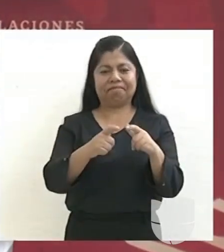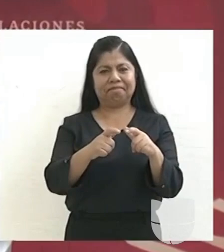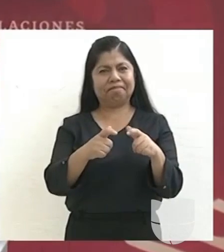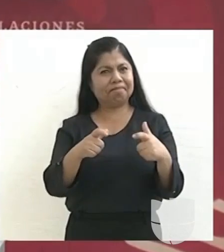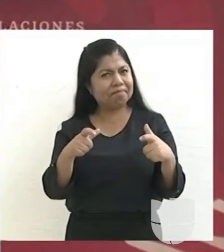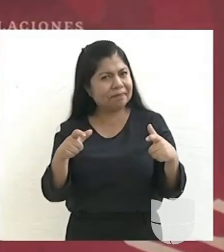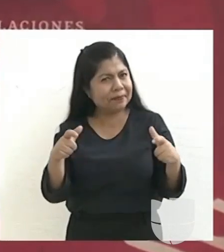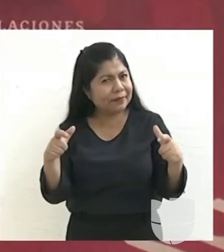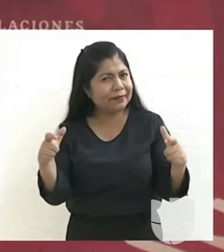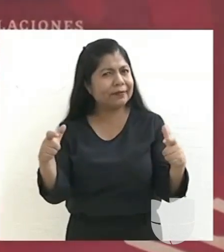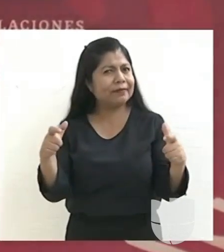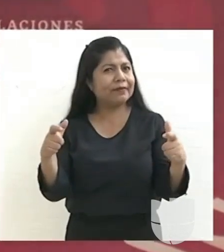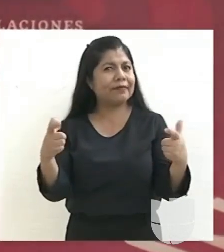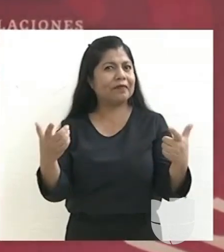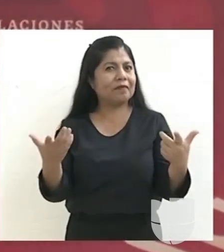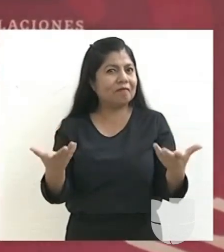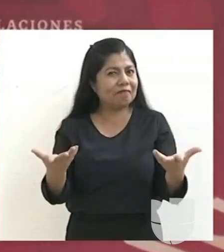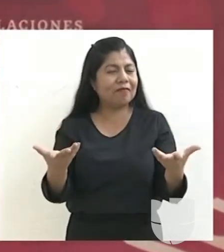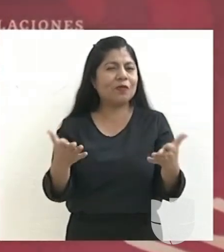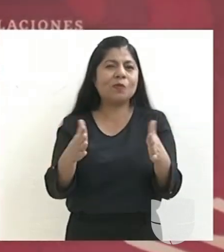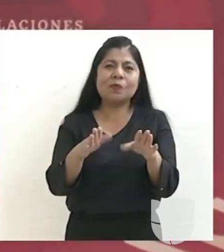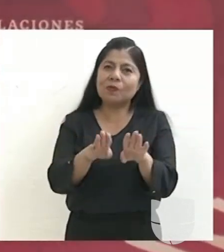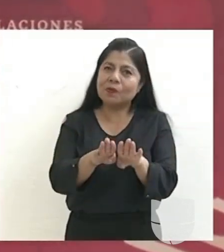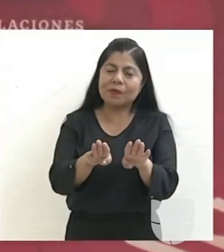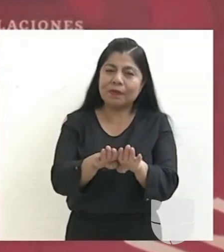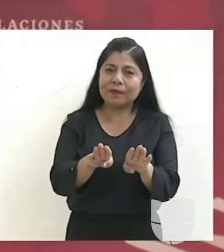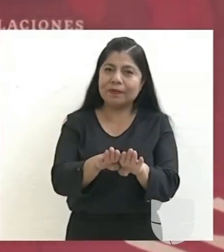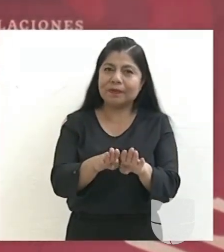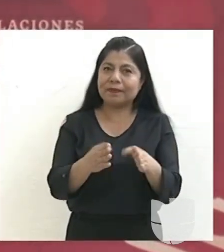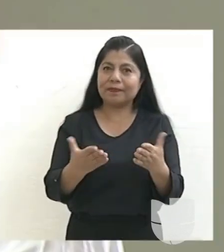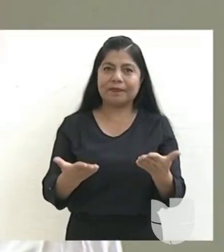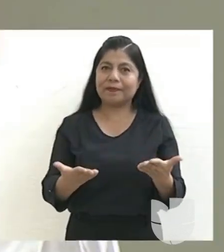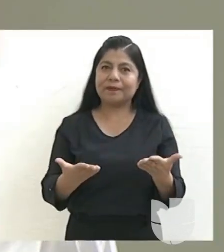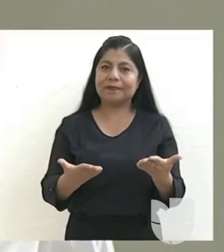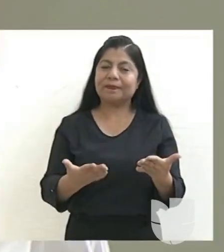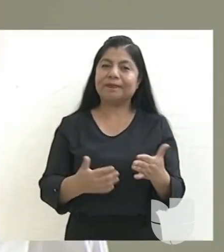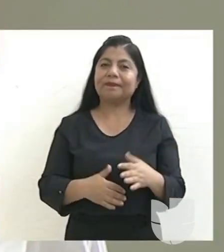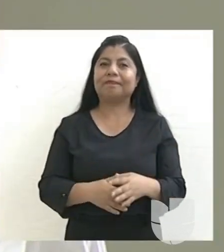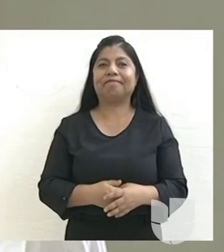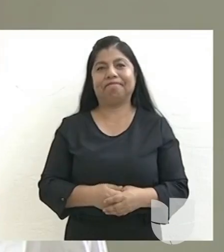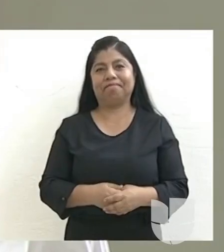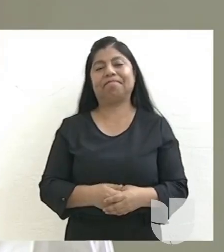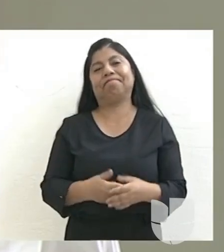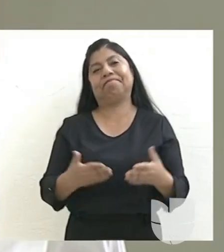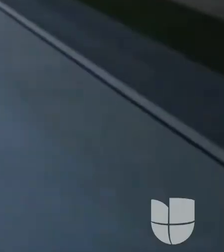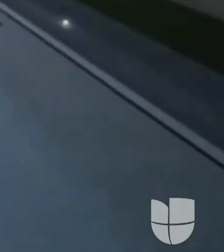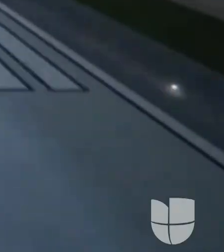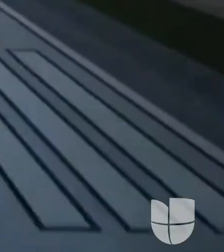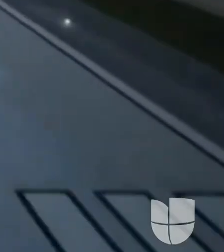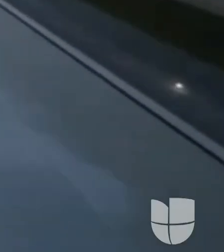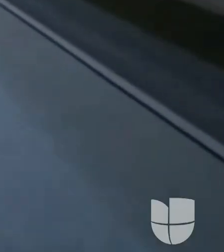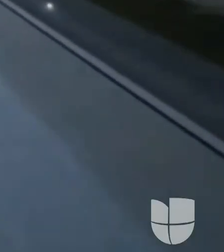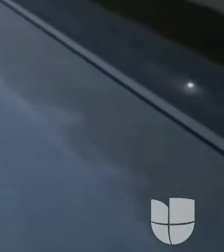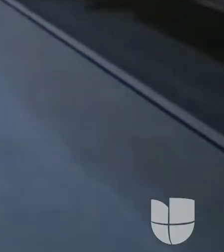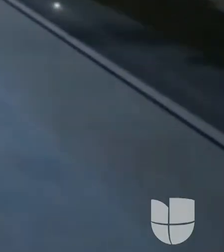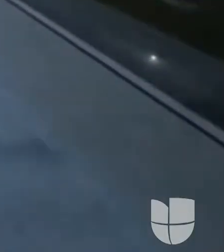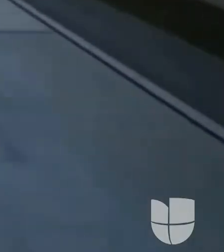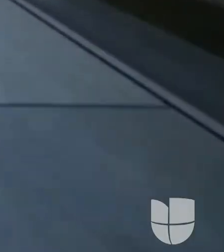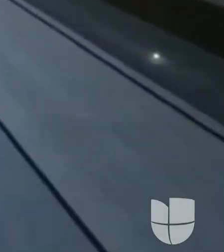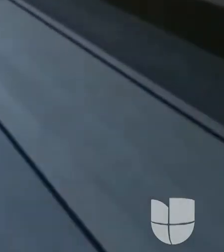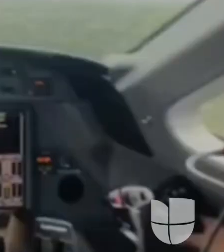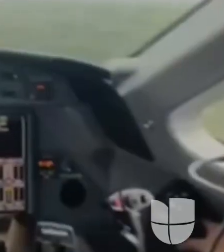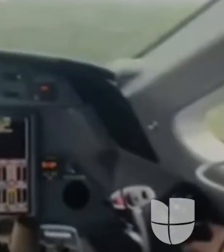con el aumento precisamente de la inversión pública. En su primer día de